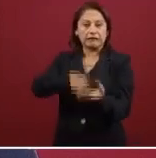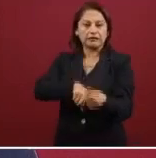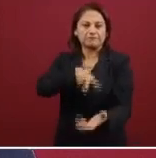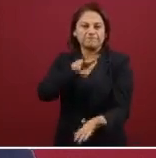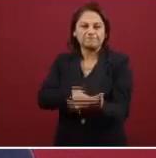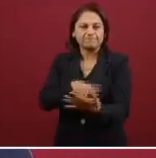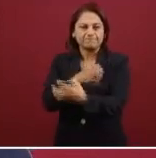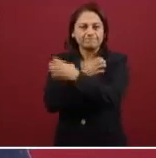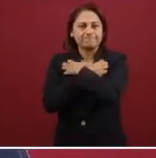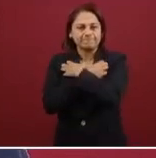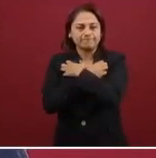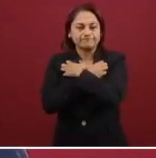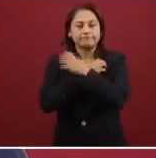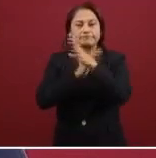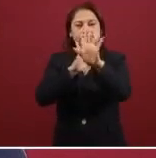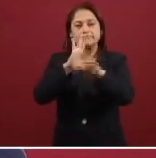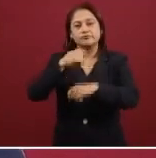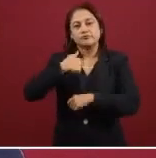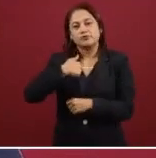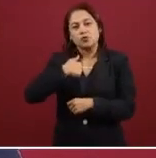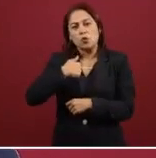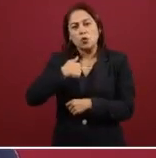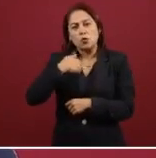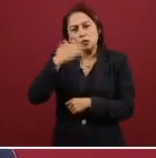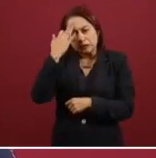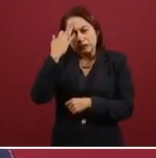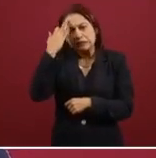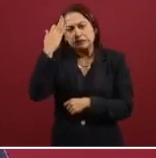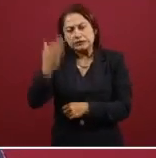voy a hacer un libro